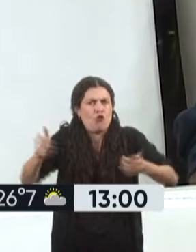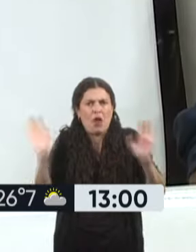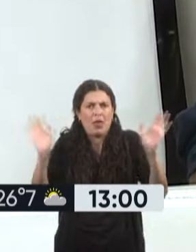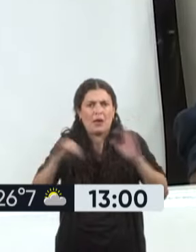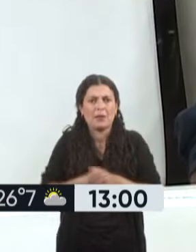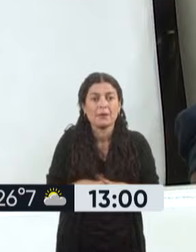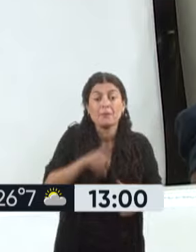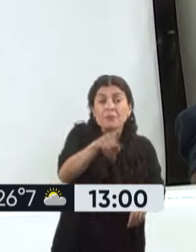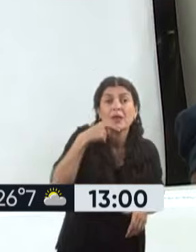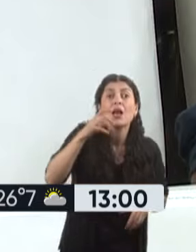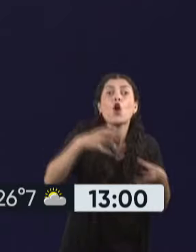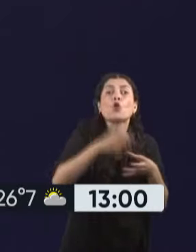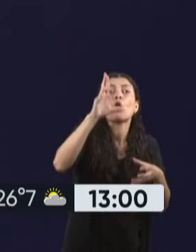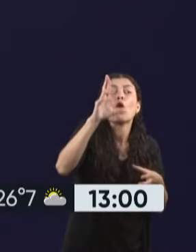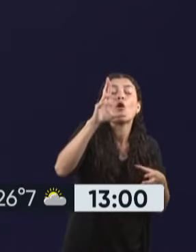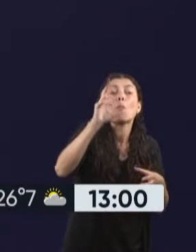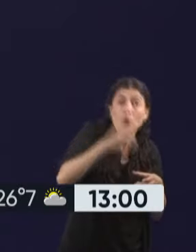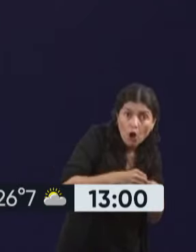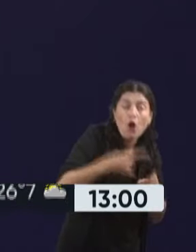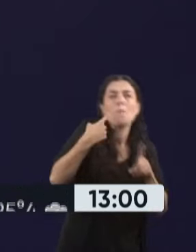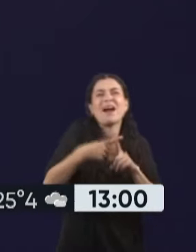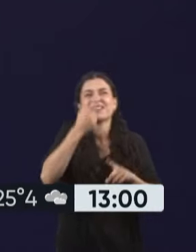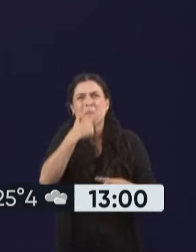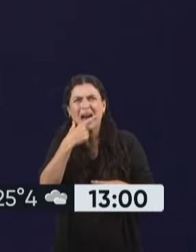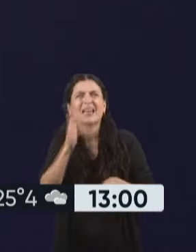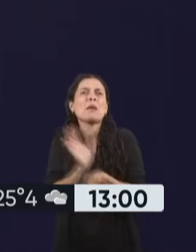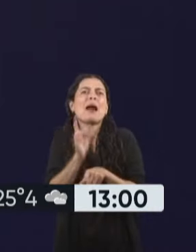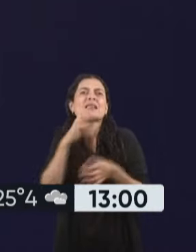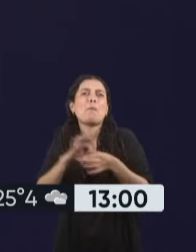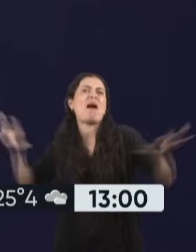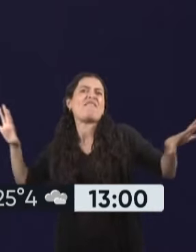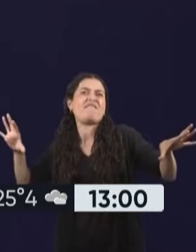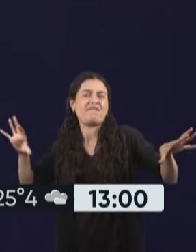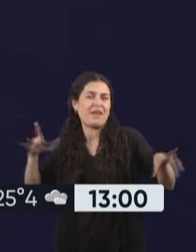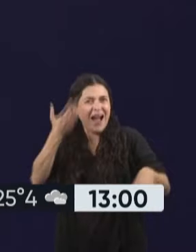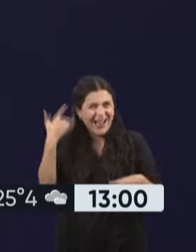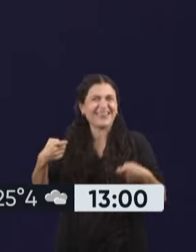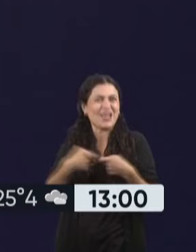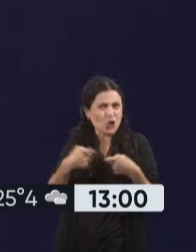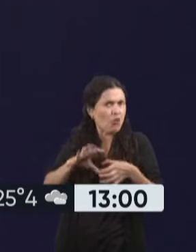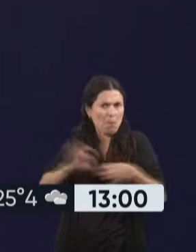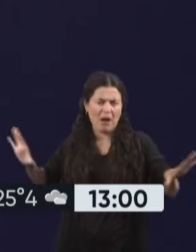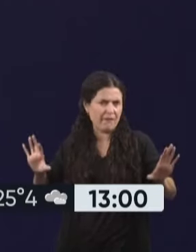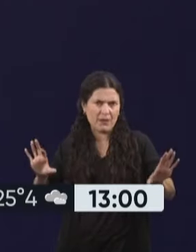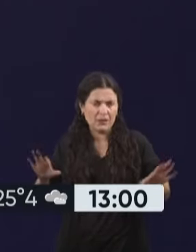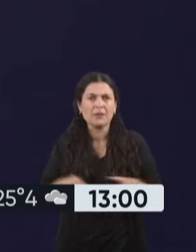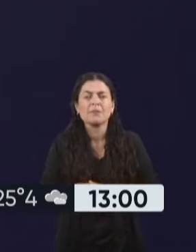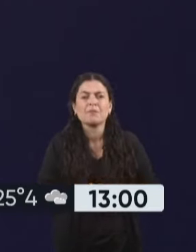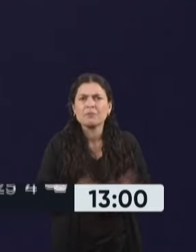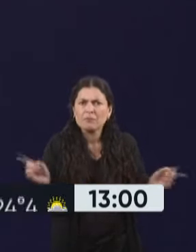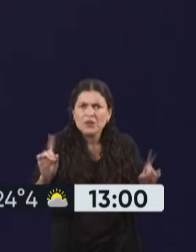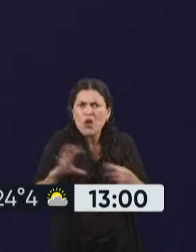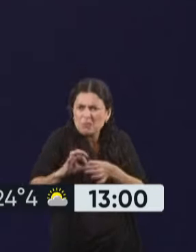Macri nuevamente se distancien del gobierno? Es que no se distancian del gobierno. Plantean ante un hecho puntual una